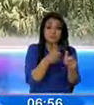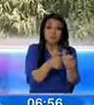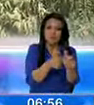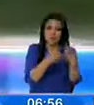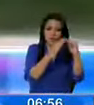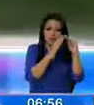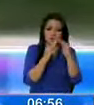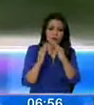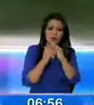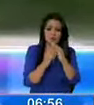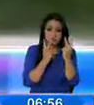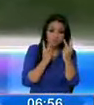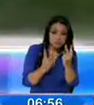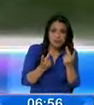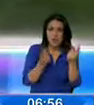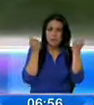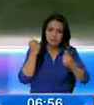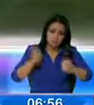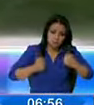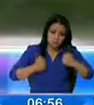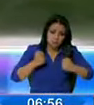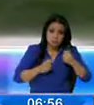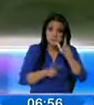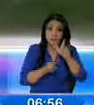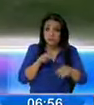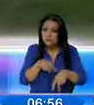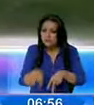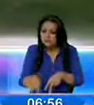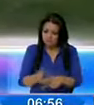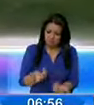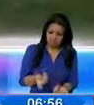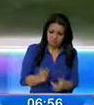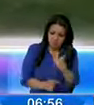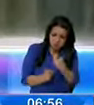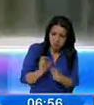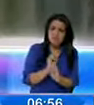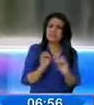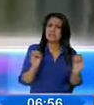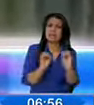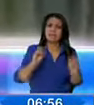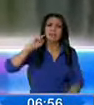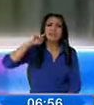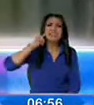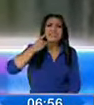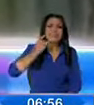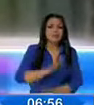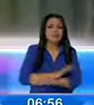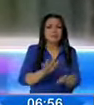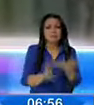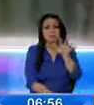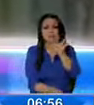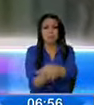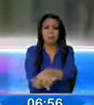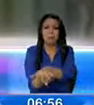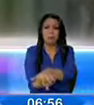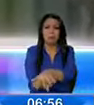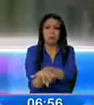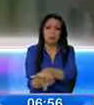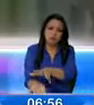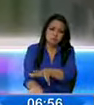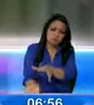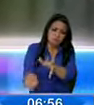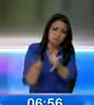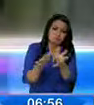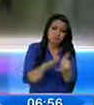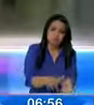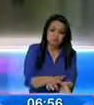quebrada corrieron en auxilio de los ocupantes, pero no encontraron más que a una niña que estaba aplastada por la carrocería. Levantaron el vehículo,